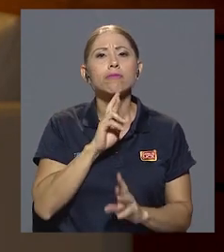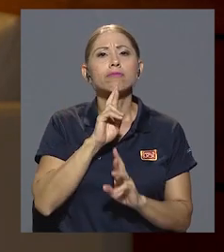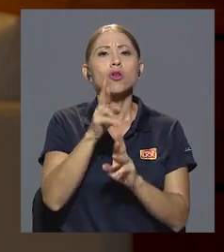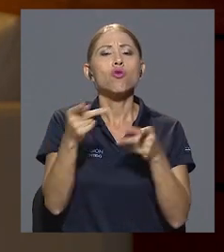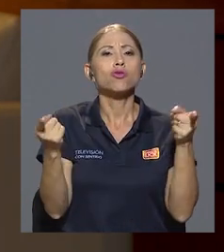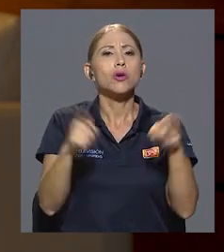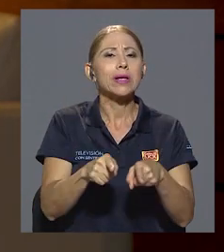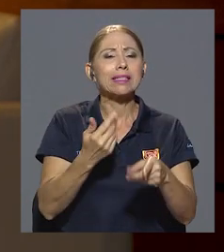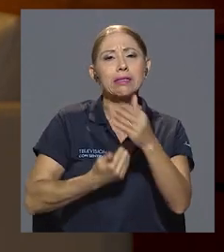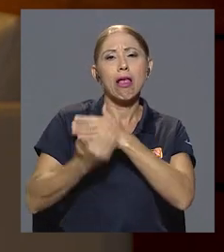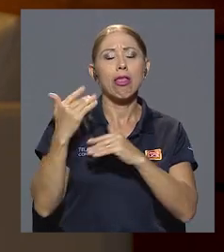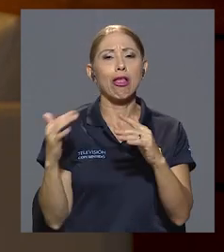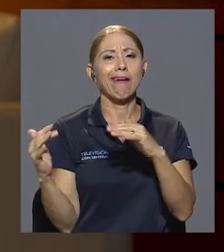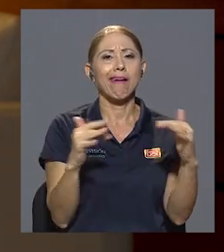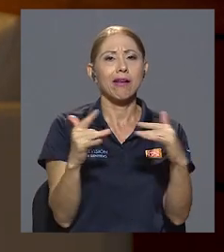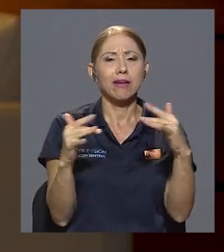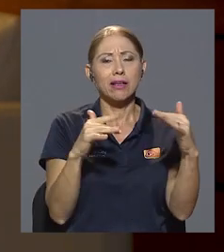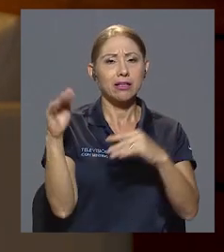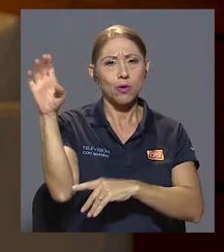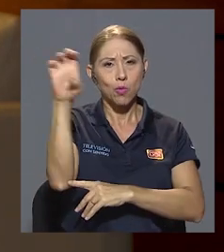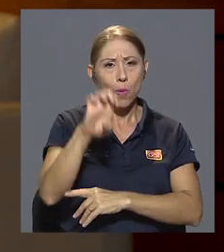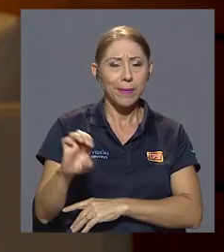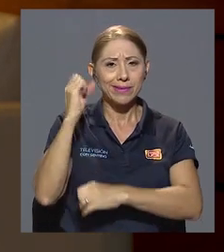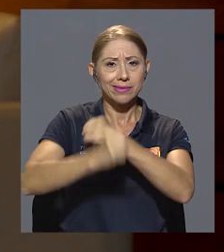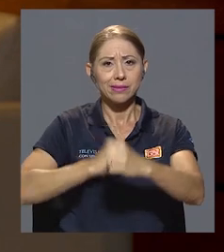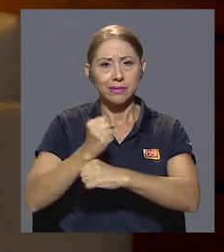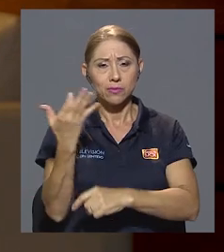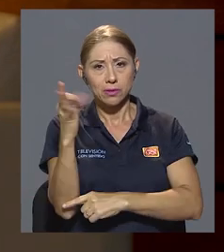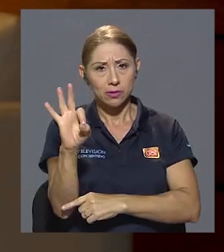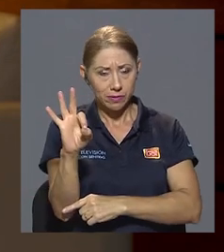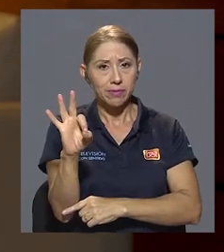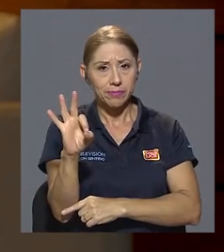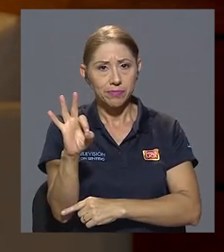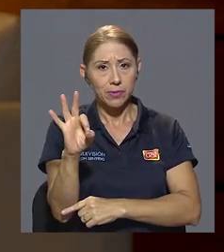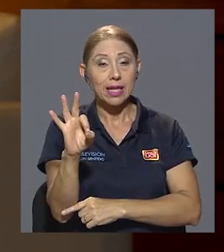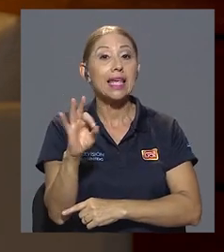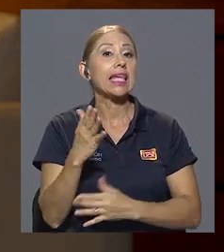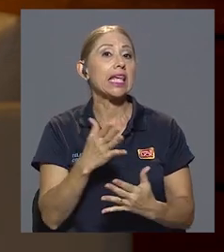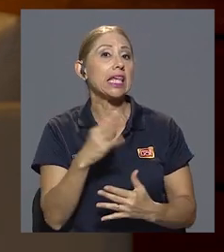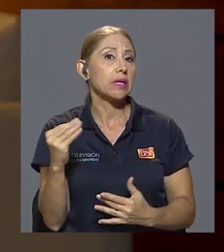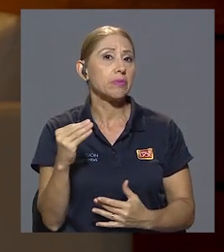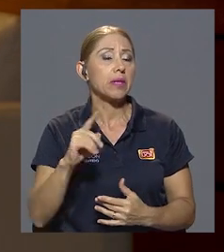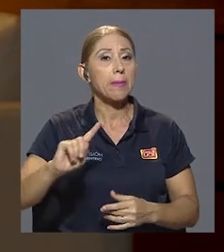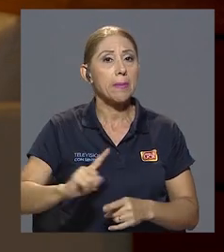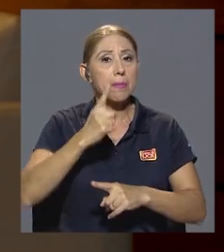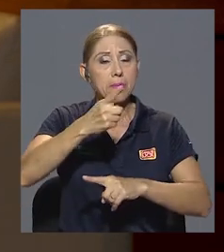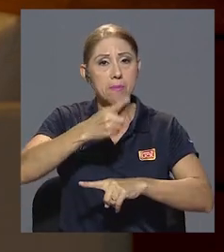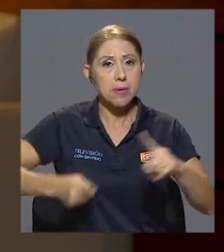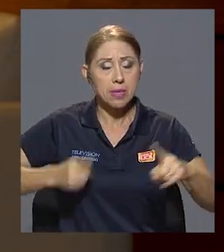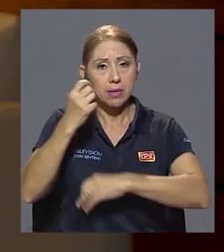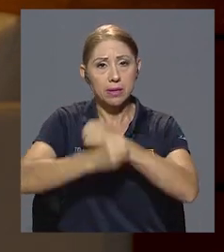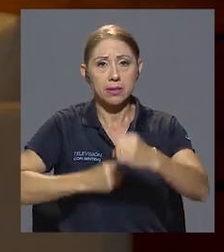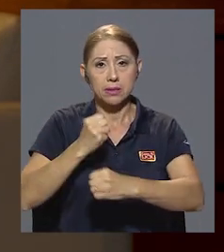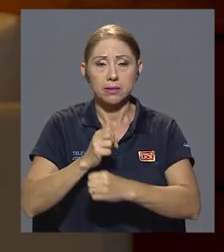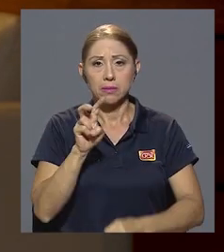consecuencias que tuvieron las guerras europeas del siglo 19 y la primera mitad